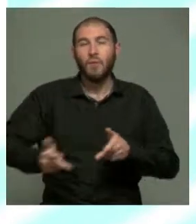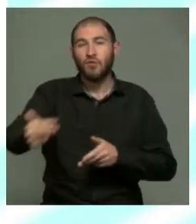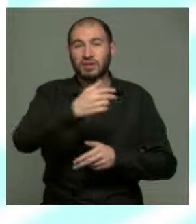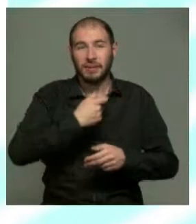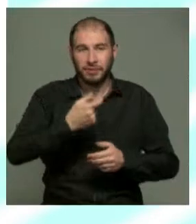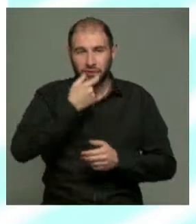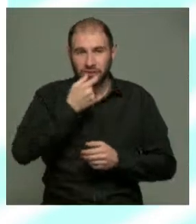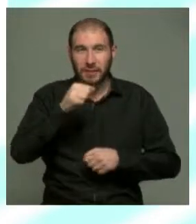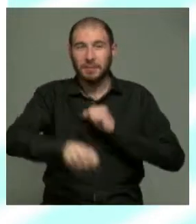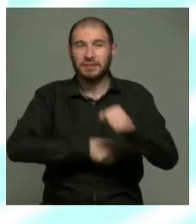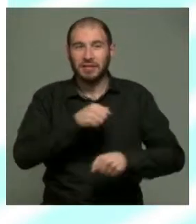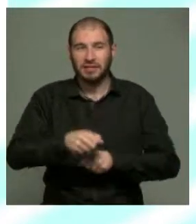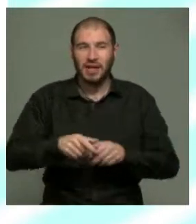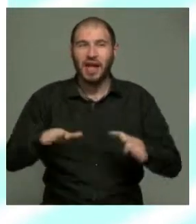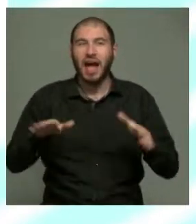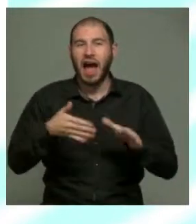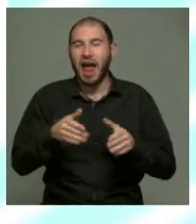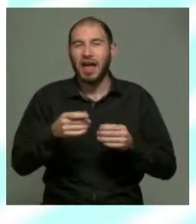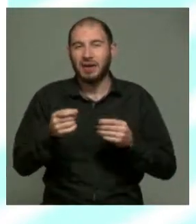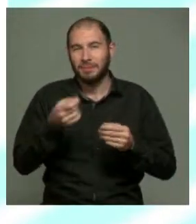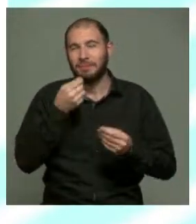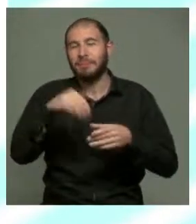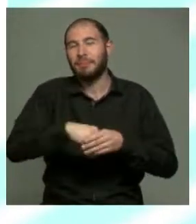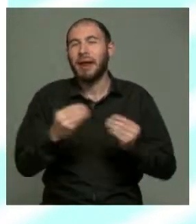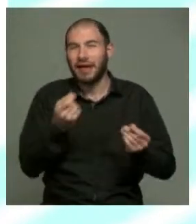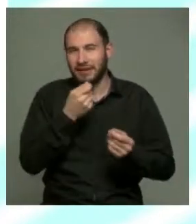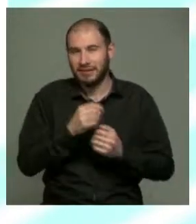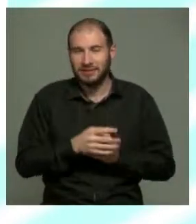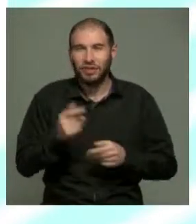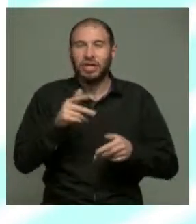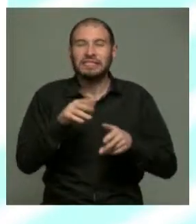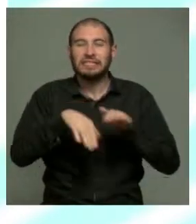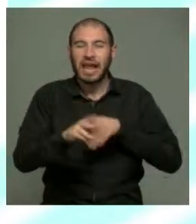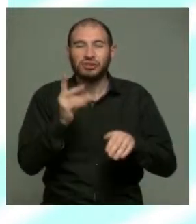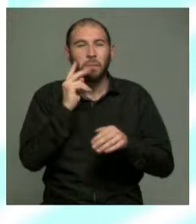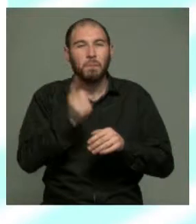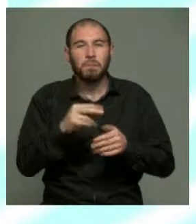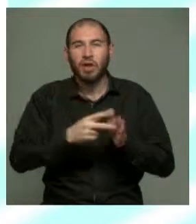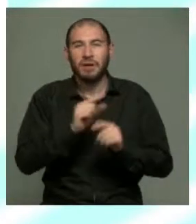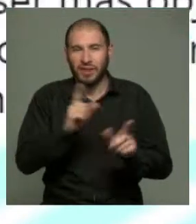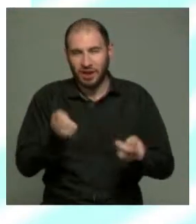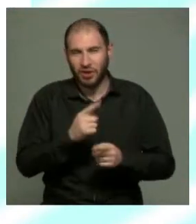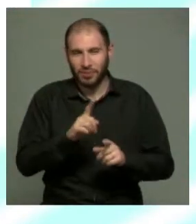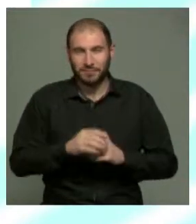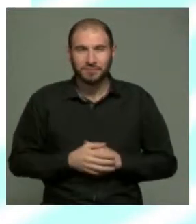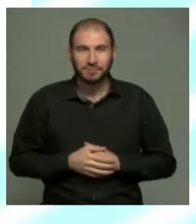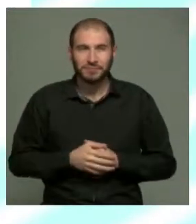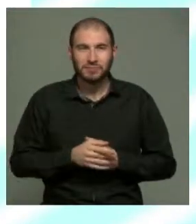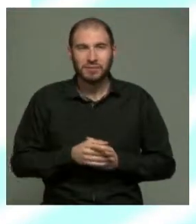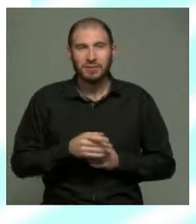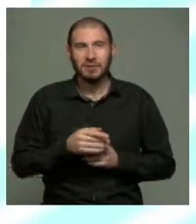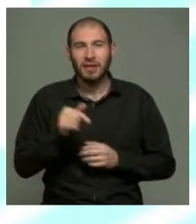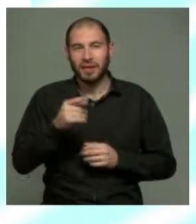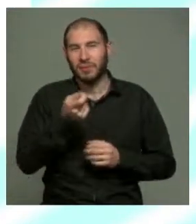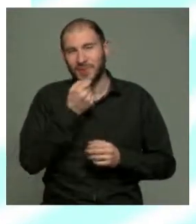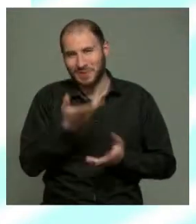de Mendoza, las bicicletas vendrán con alas para no perjudicar el tránsito. Bueno, o se lo toma un poco